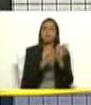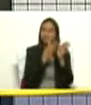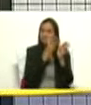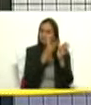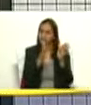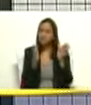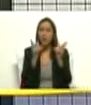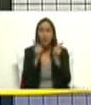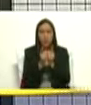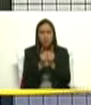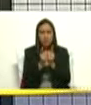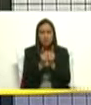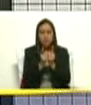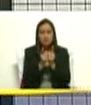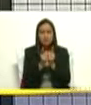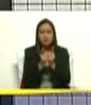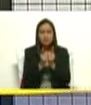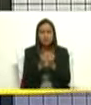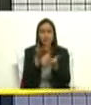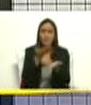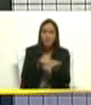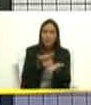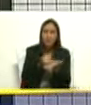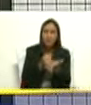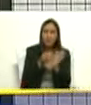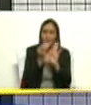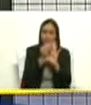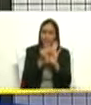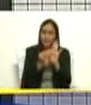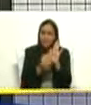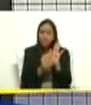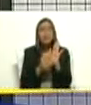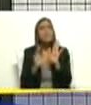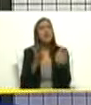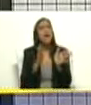plazo que tienen la vista puesta 2026